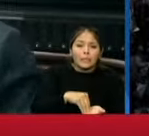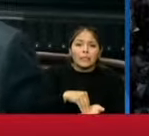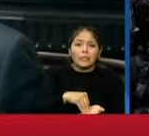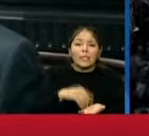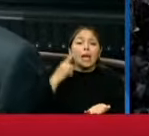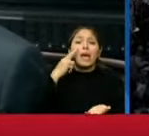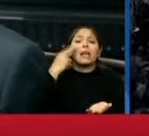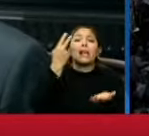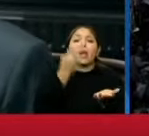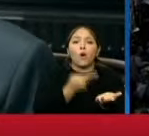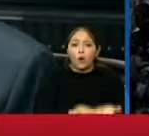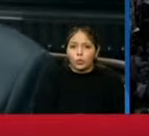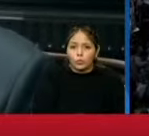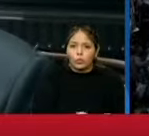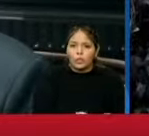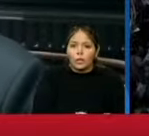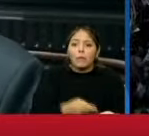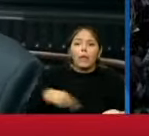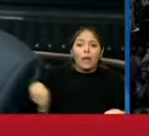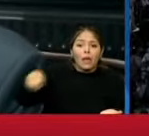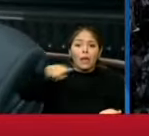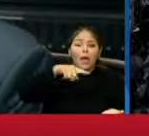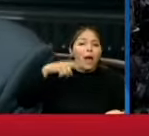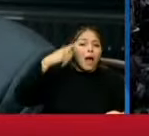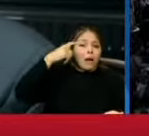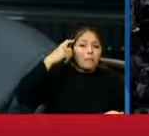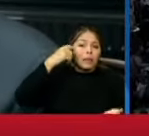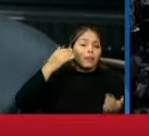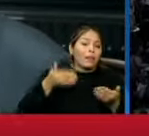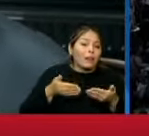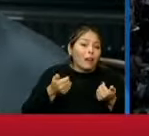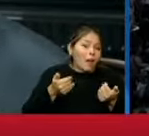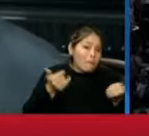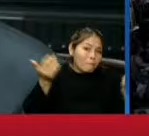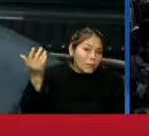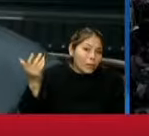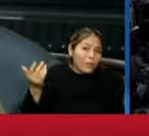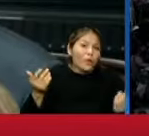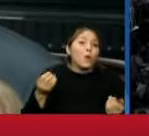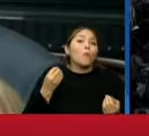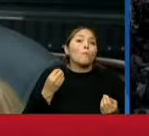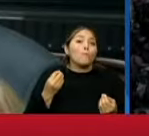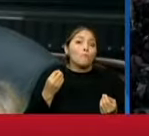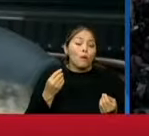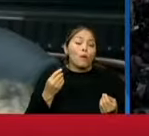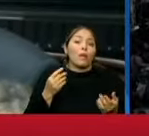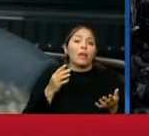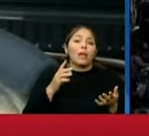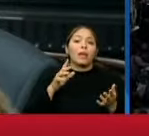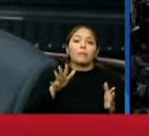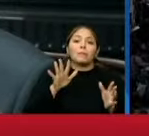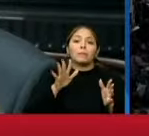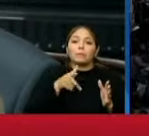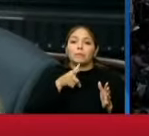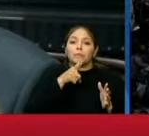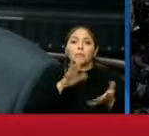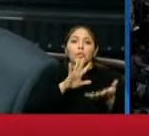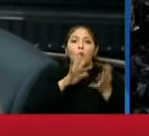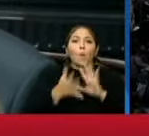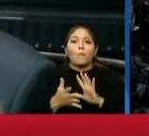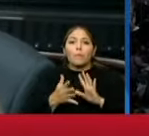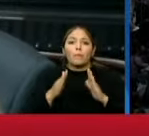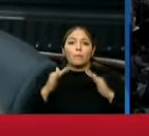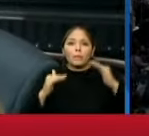sopa el sábado a la tarde. Fue buenísimo. Fue espectacular. Ah, lo de Quilmes, sí, sí. Fue buenísimo. Otra vez sí. Sopa.